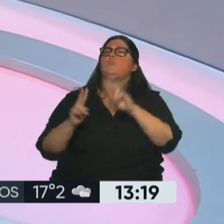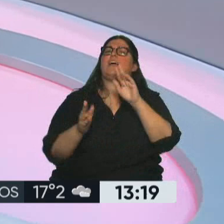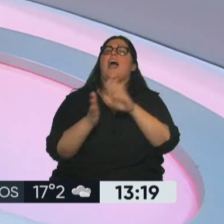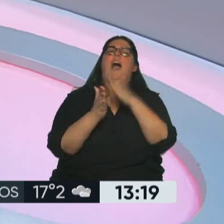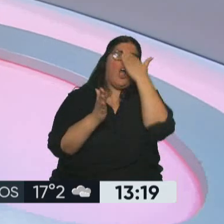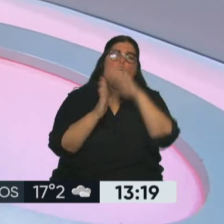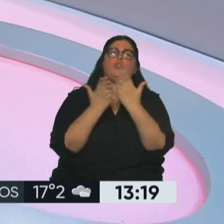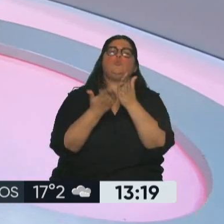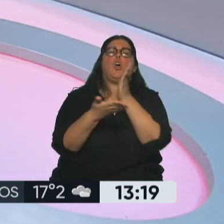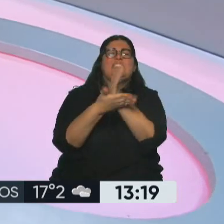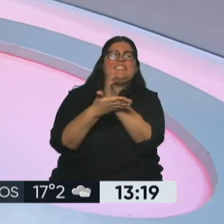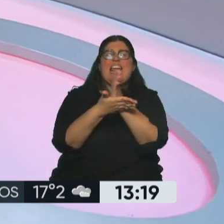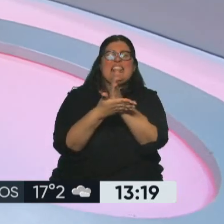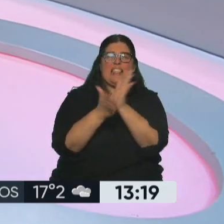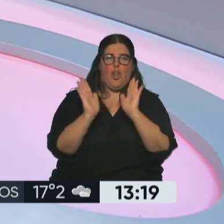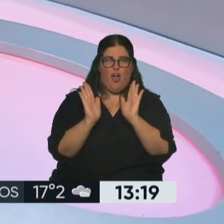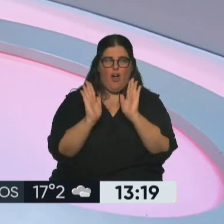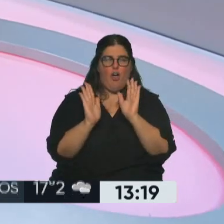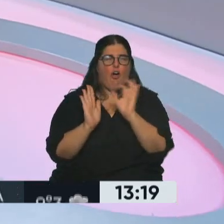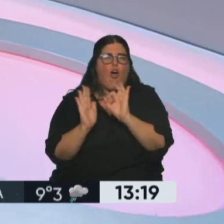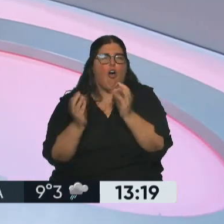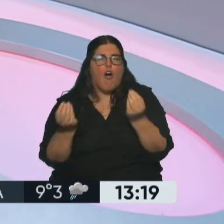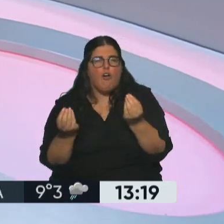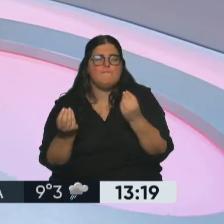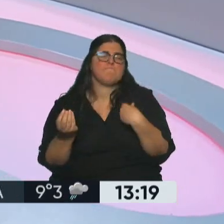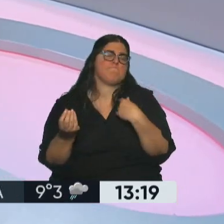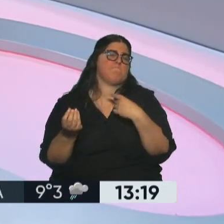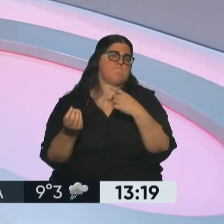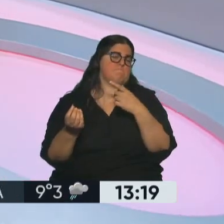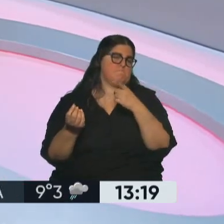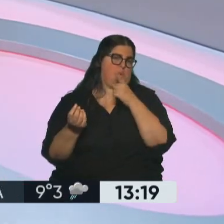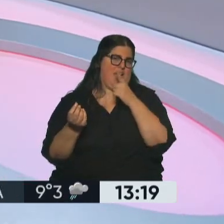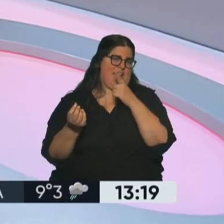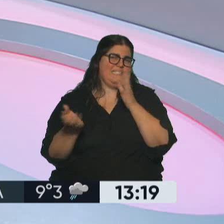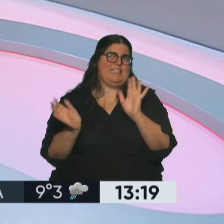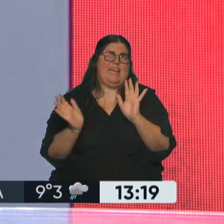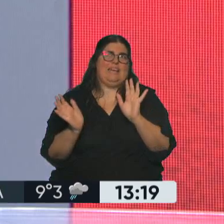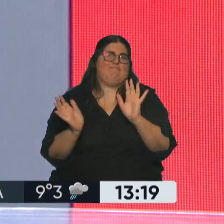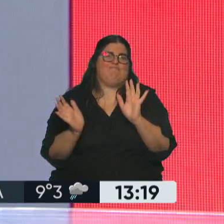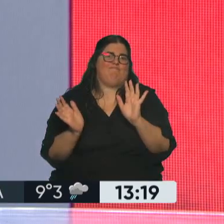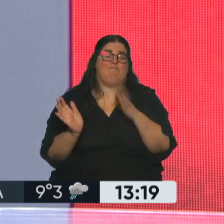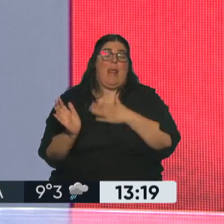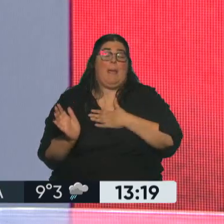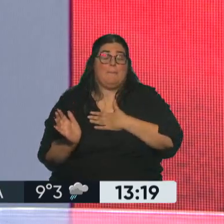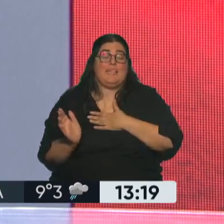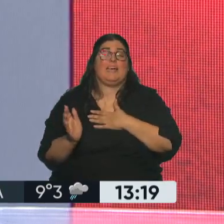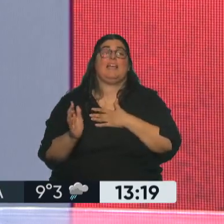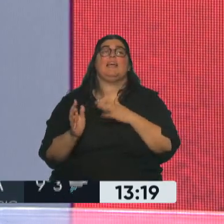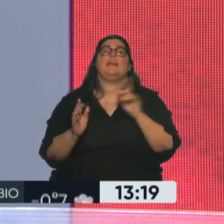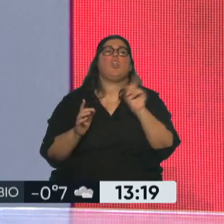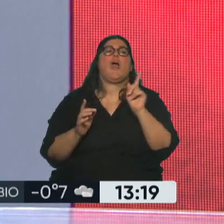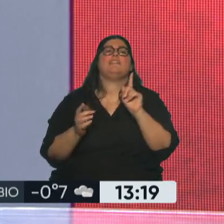por ahí no debería pasar, o a mi juicio, no debería pasar el debate, porque me parece que lo que fracasa ahí no